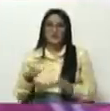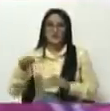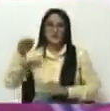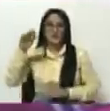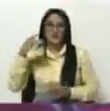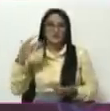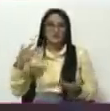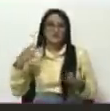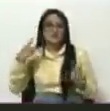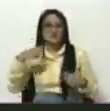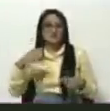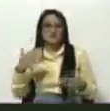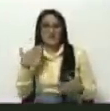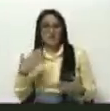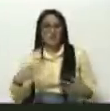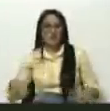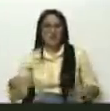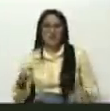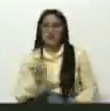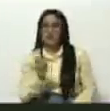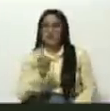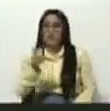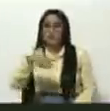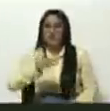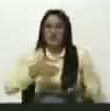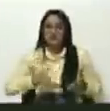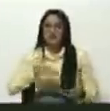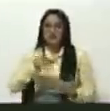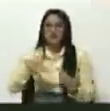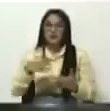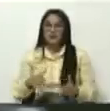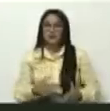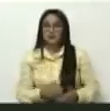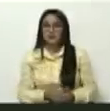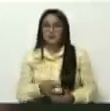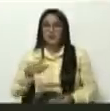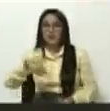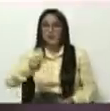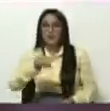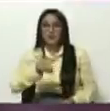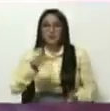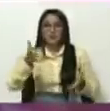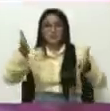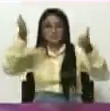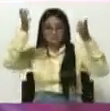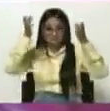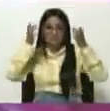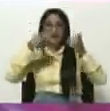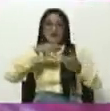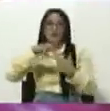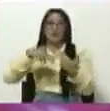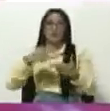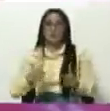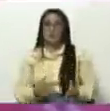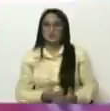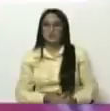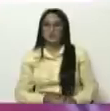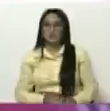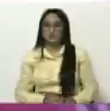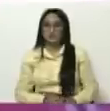generación más como la que nosotros hemos vivido. Ustedes nacieron en revolución y ustedes coronarán la revolución.